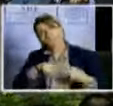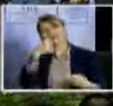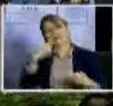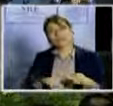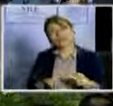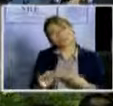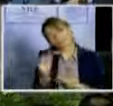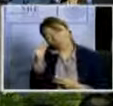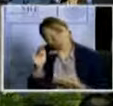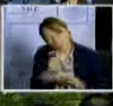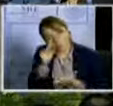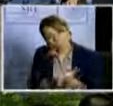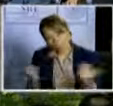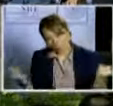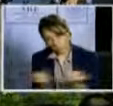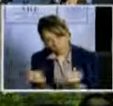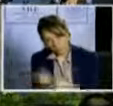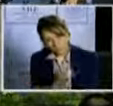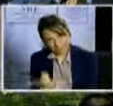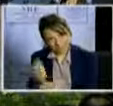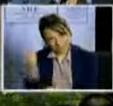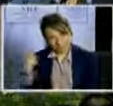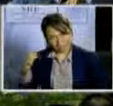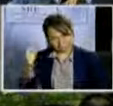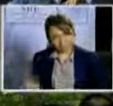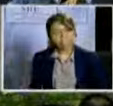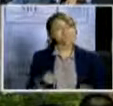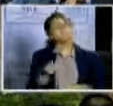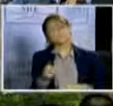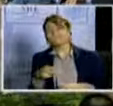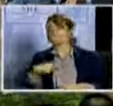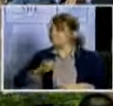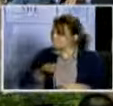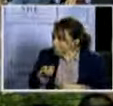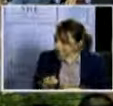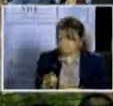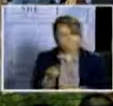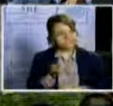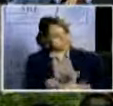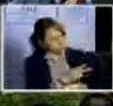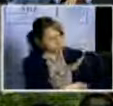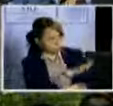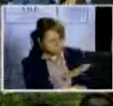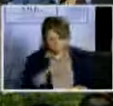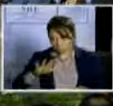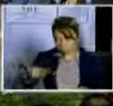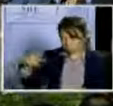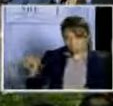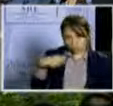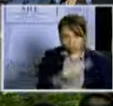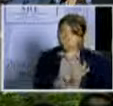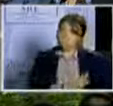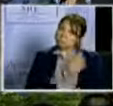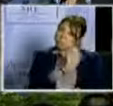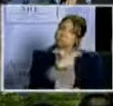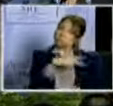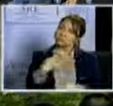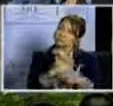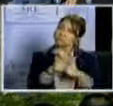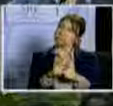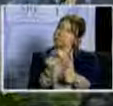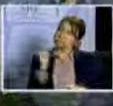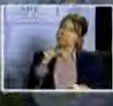obligados a decir que el organismo y sus diferentes instancias funcionan, pero acaban de poner sobre la mesa 5